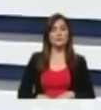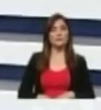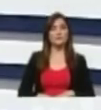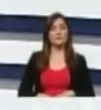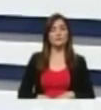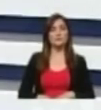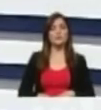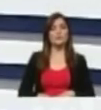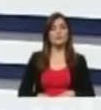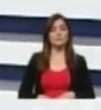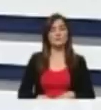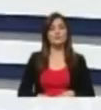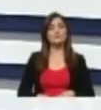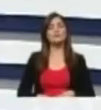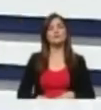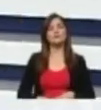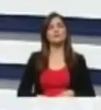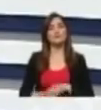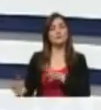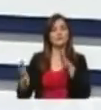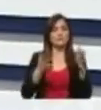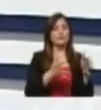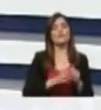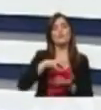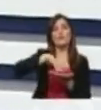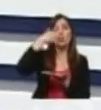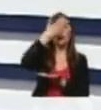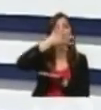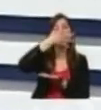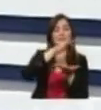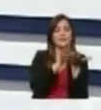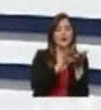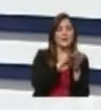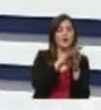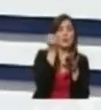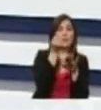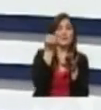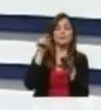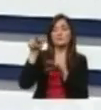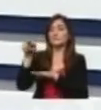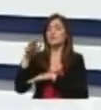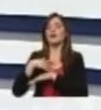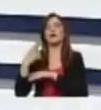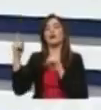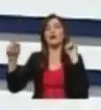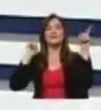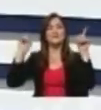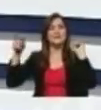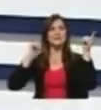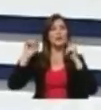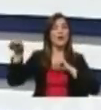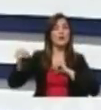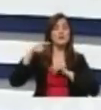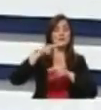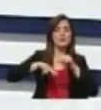Amigos, tras los trabajos para dotar de agua potable a los cantones de Río Verde, en Esmeraldas y Atacames, avanza. Las autoridades